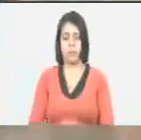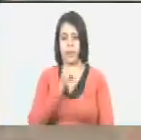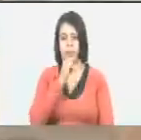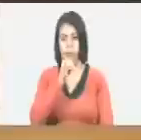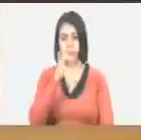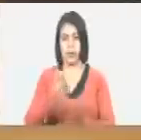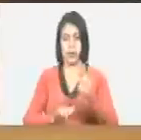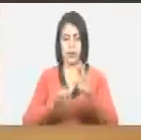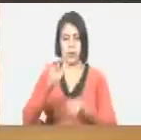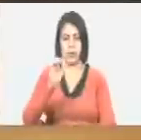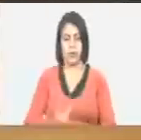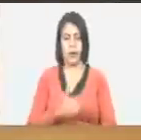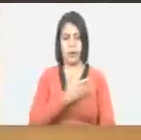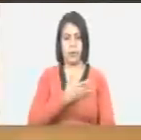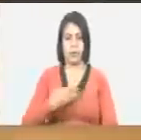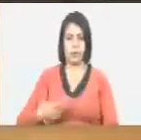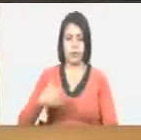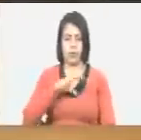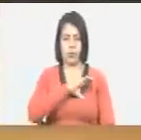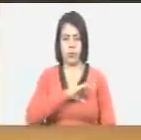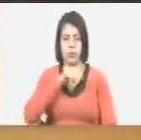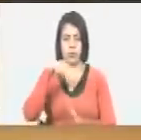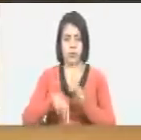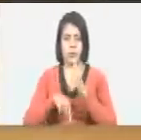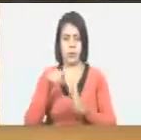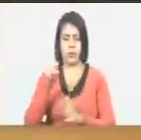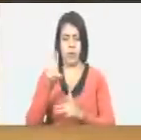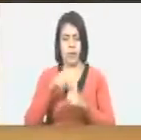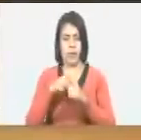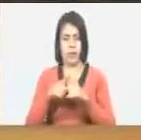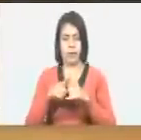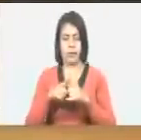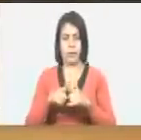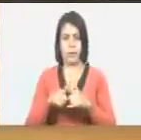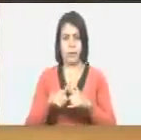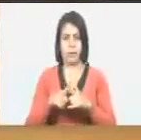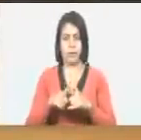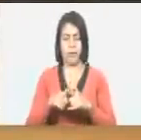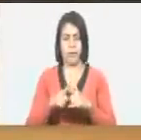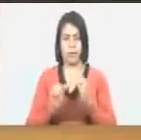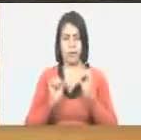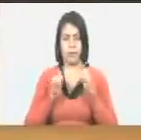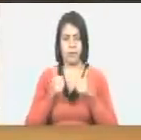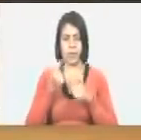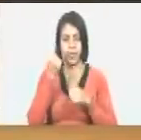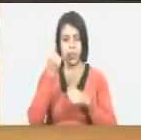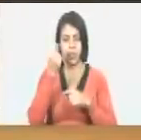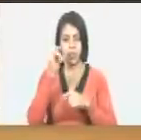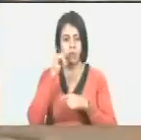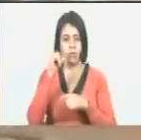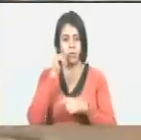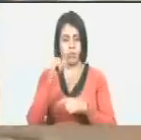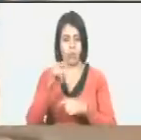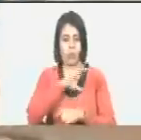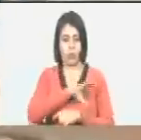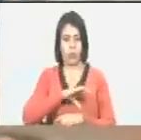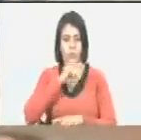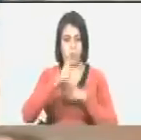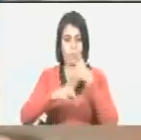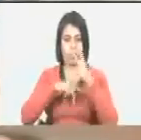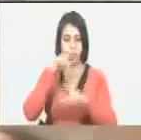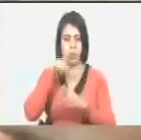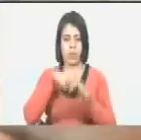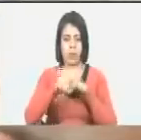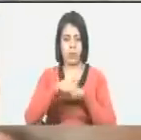la secretaria y el presidente de la Comisión de Política Interior que no se ha iniciado ninguna denuncia ante la Comisión de Política